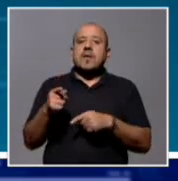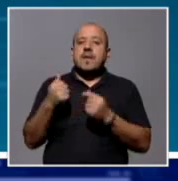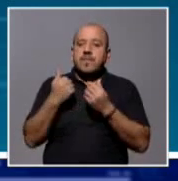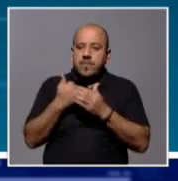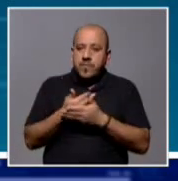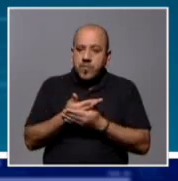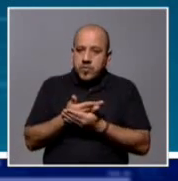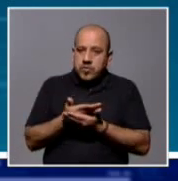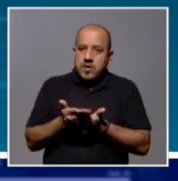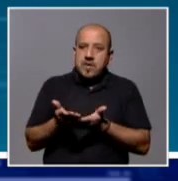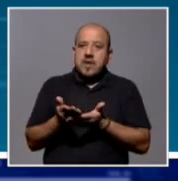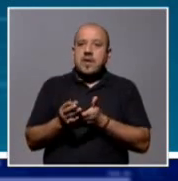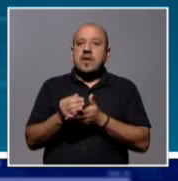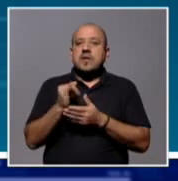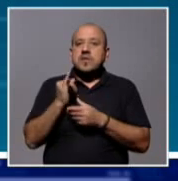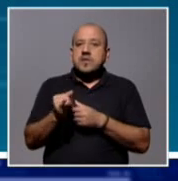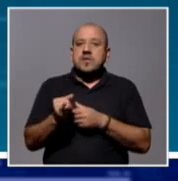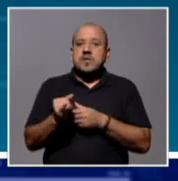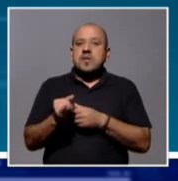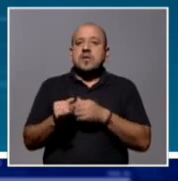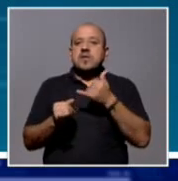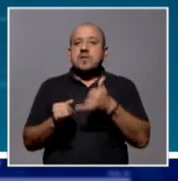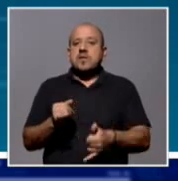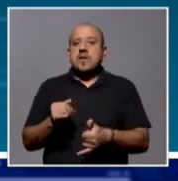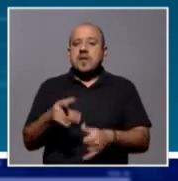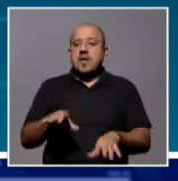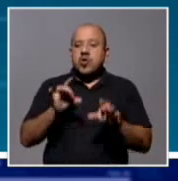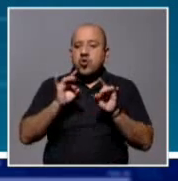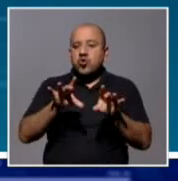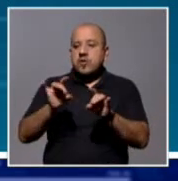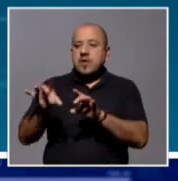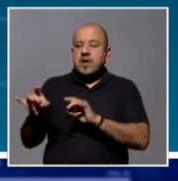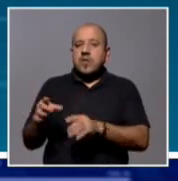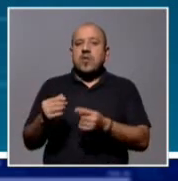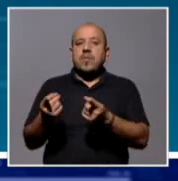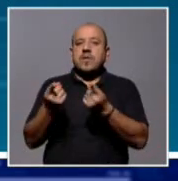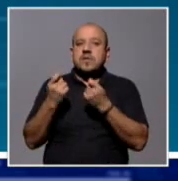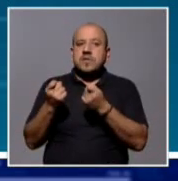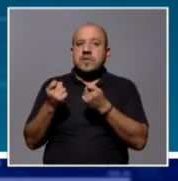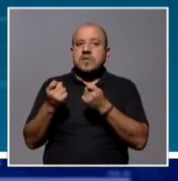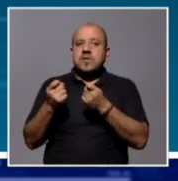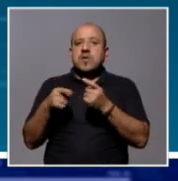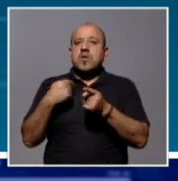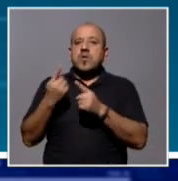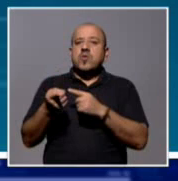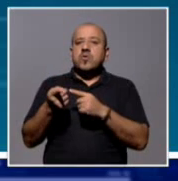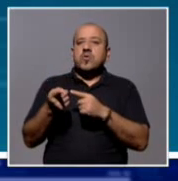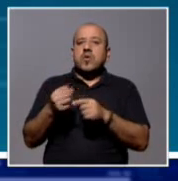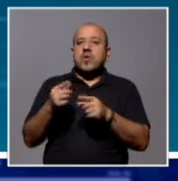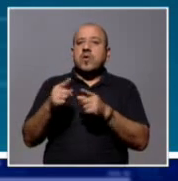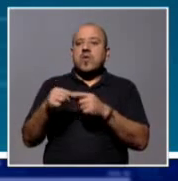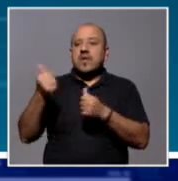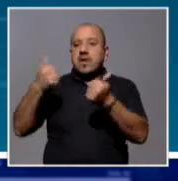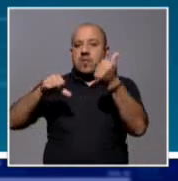viabilidad, si está infeccioso, si tiene capacidad de contagio, necesita otra estructura de laboratorio, ¿no?